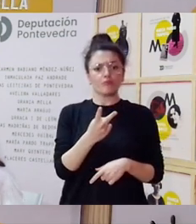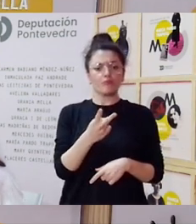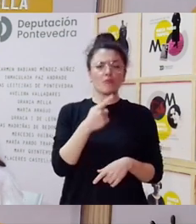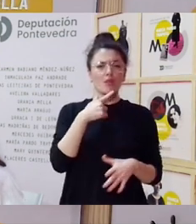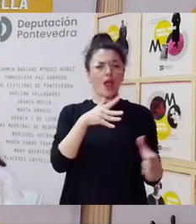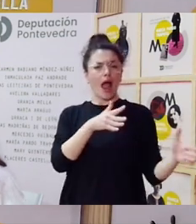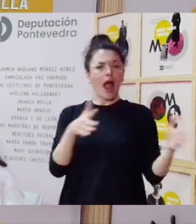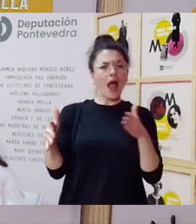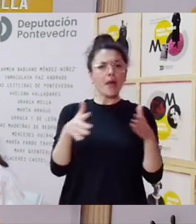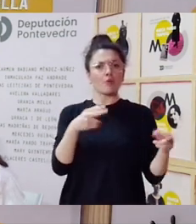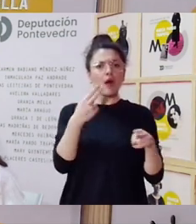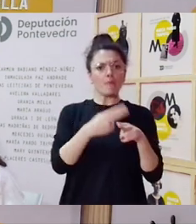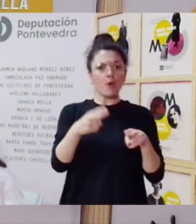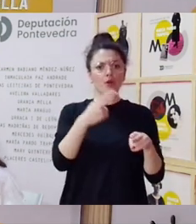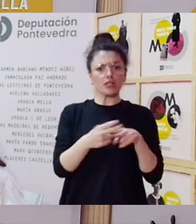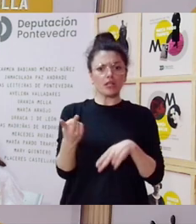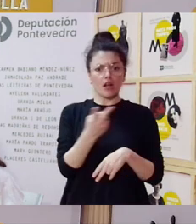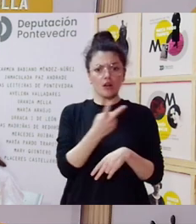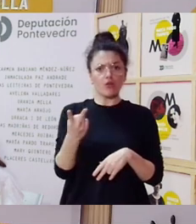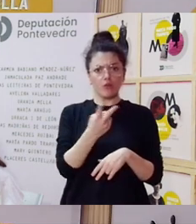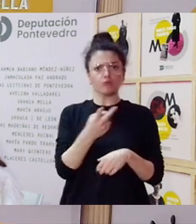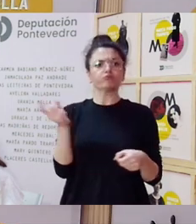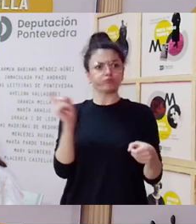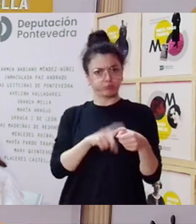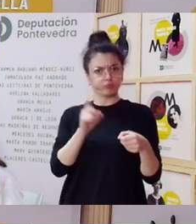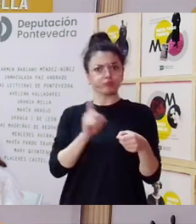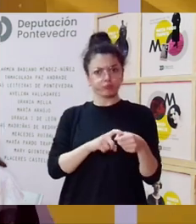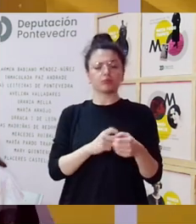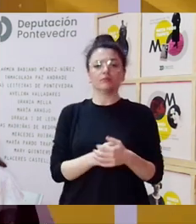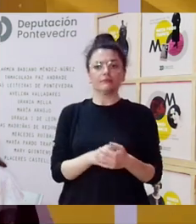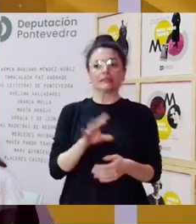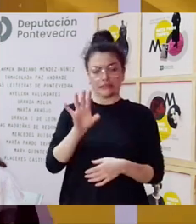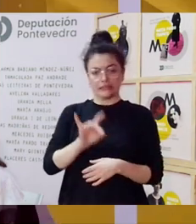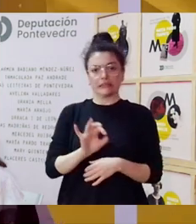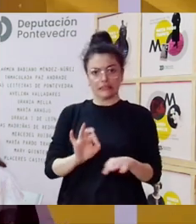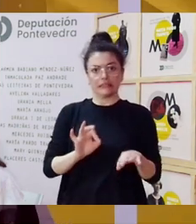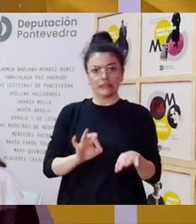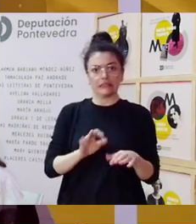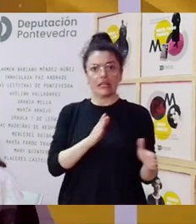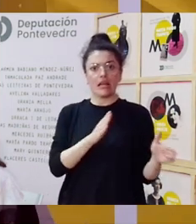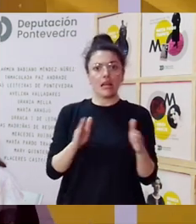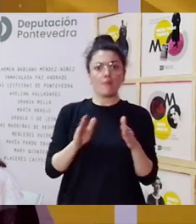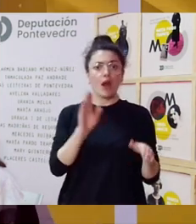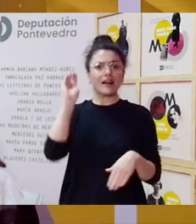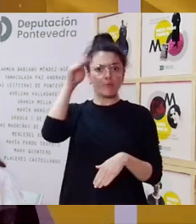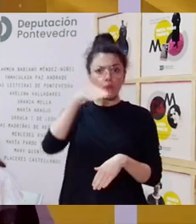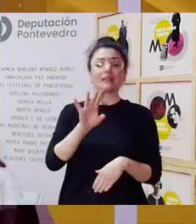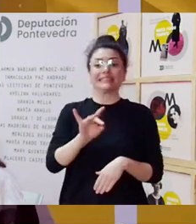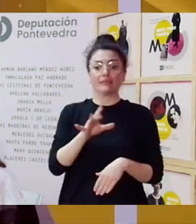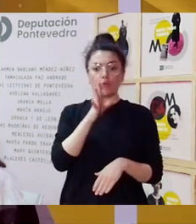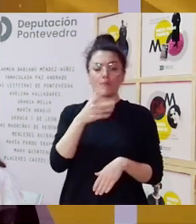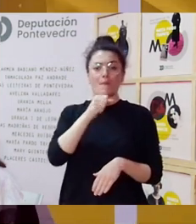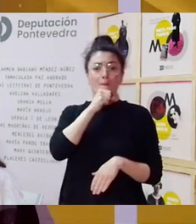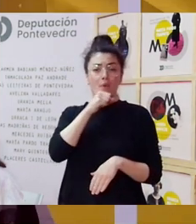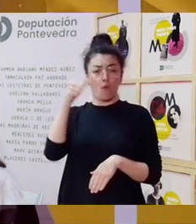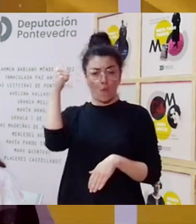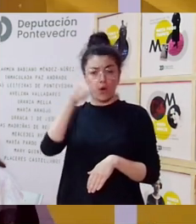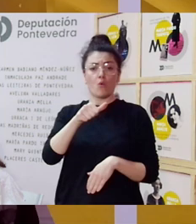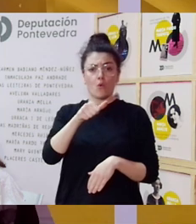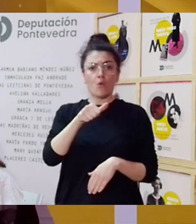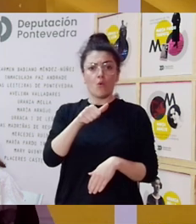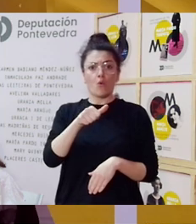momento político da República. Sí, moi implicadas, sí. Porque meu avó desde aquí